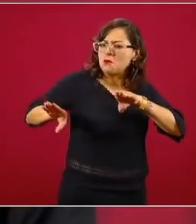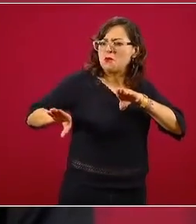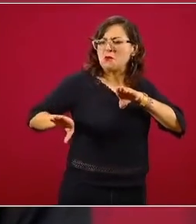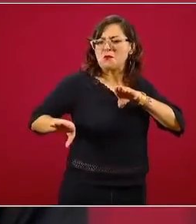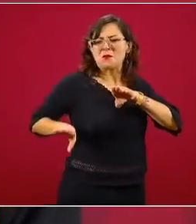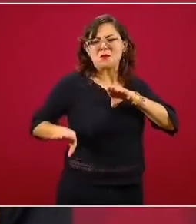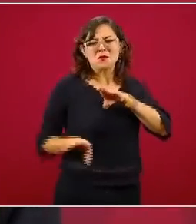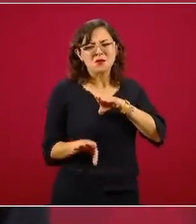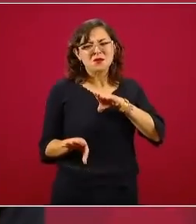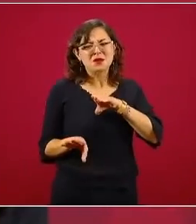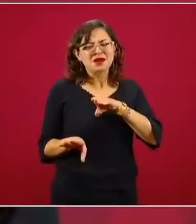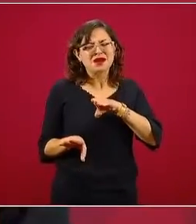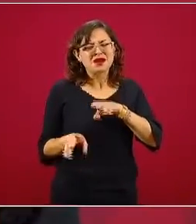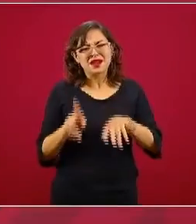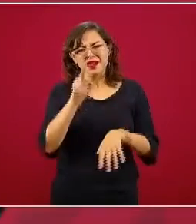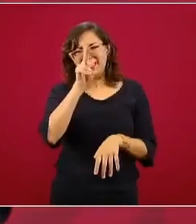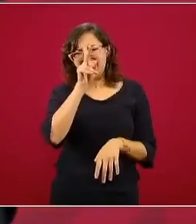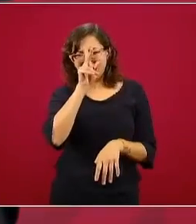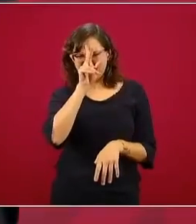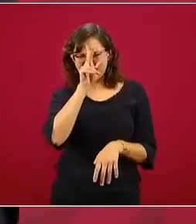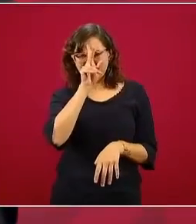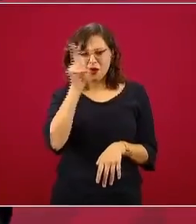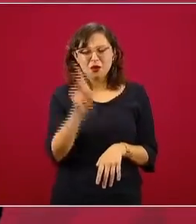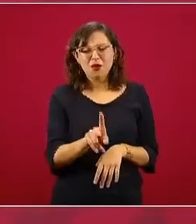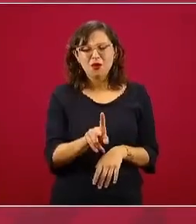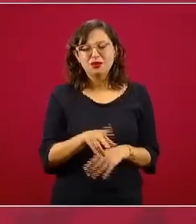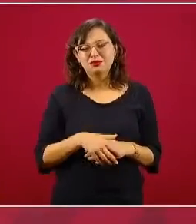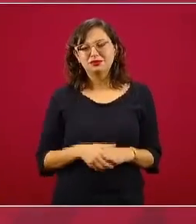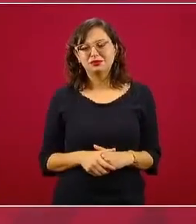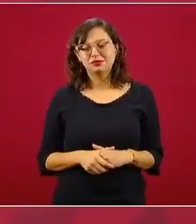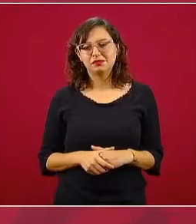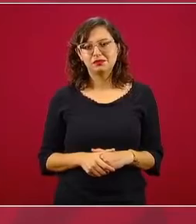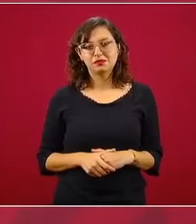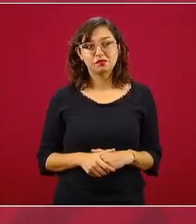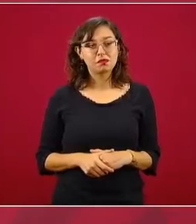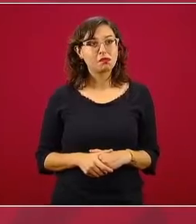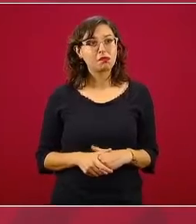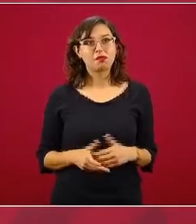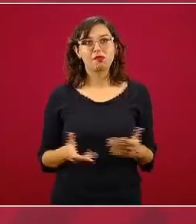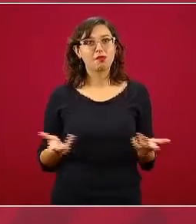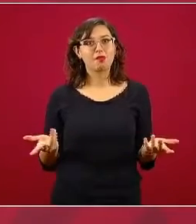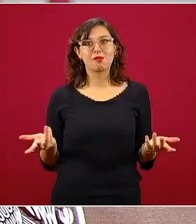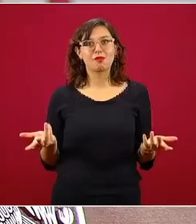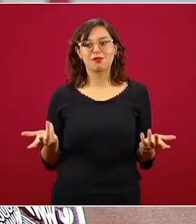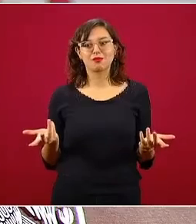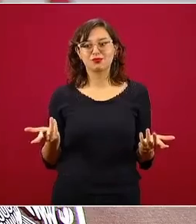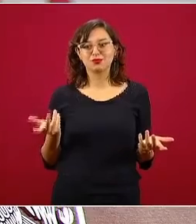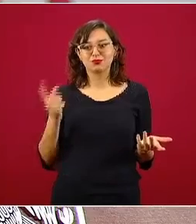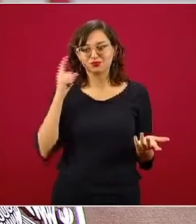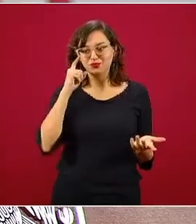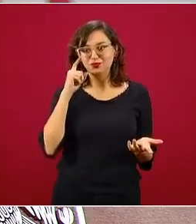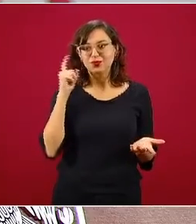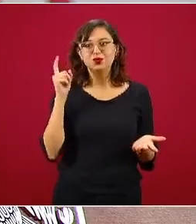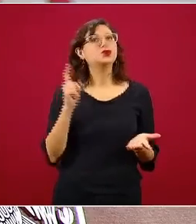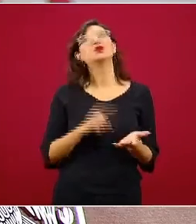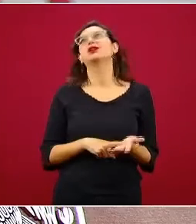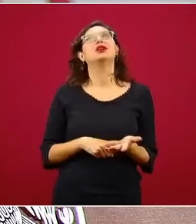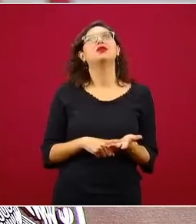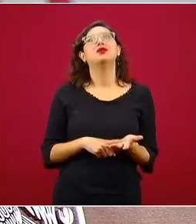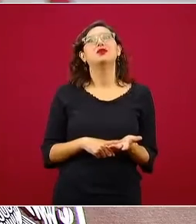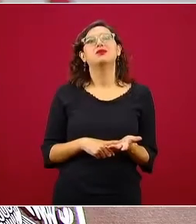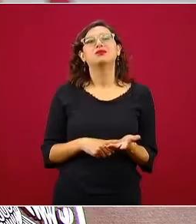Bueno, yo creo que es una desigualdad de las